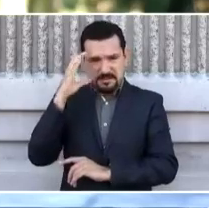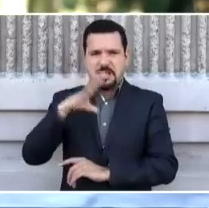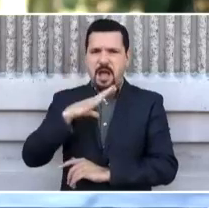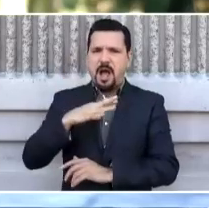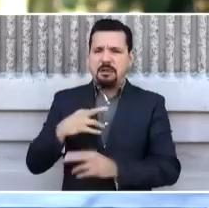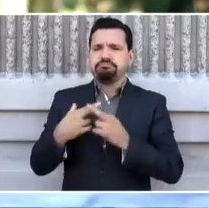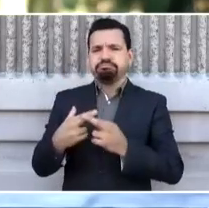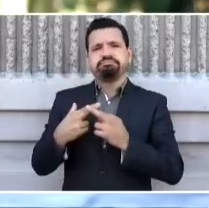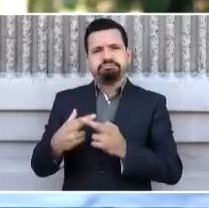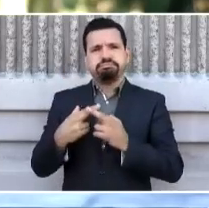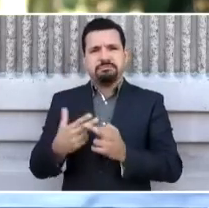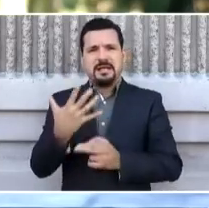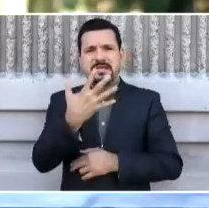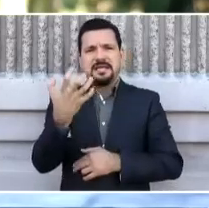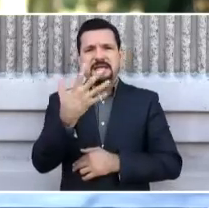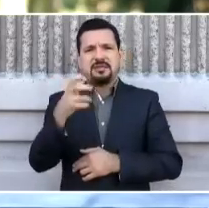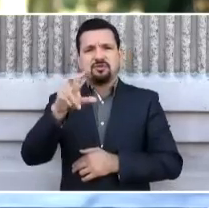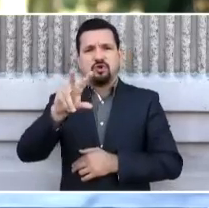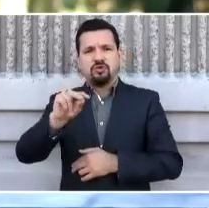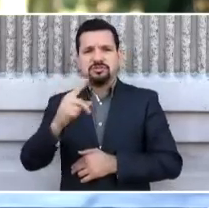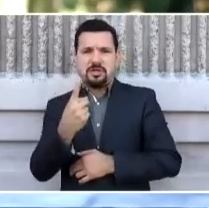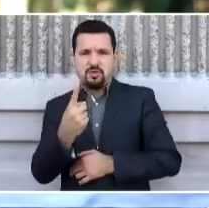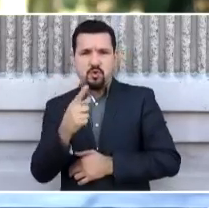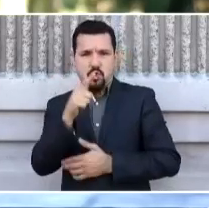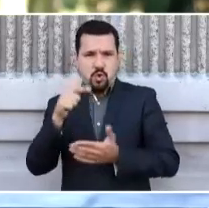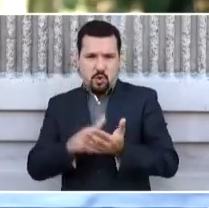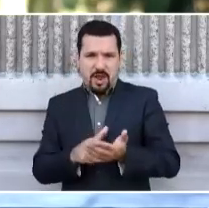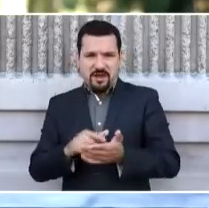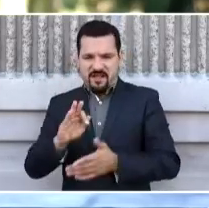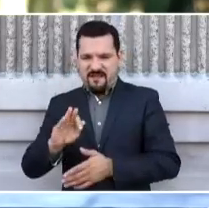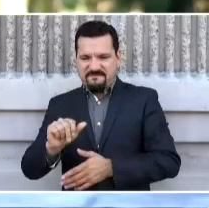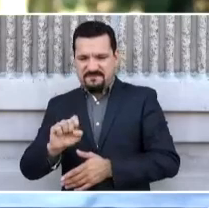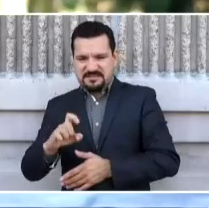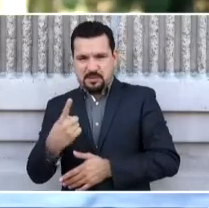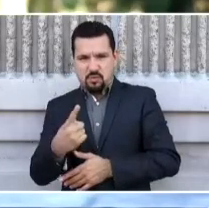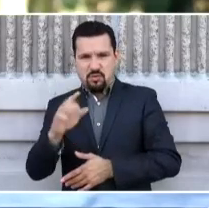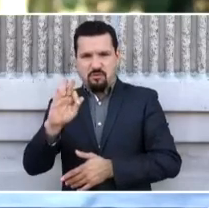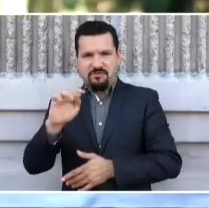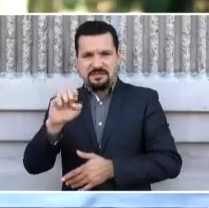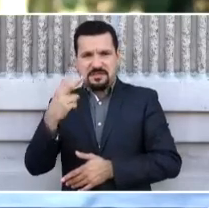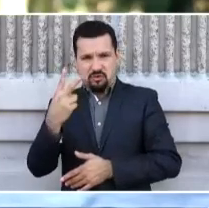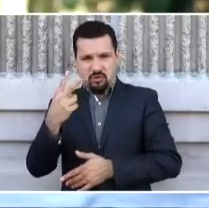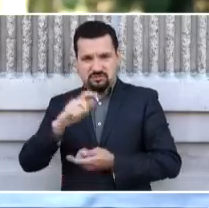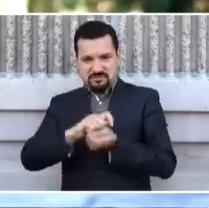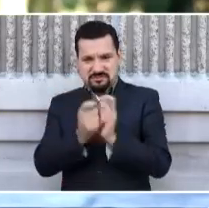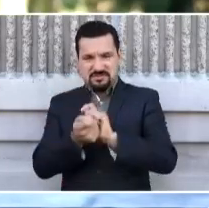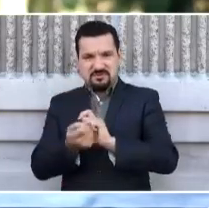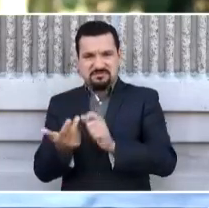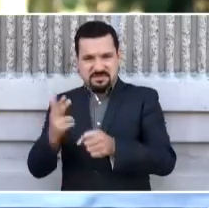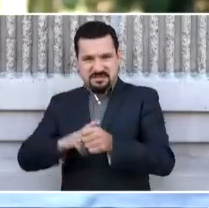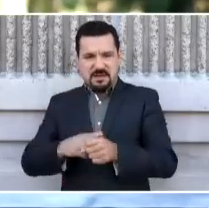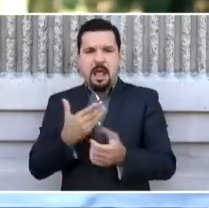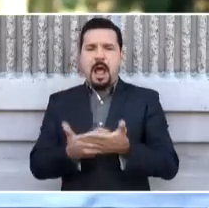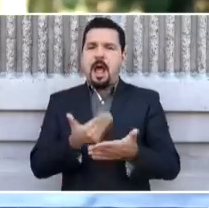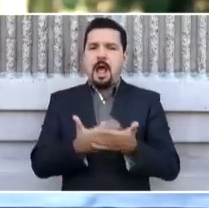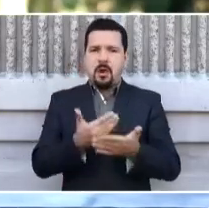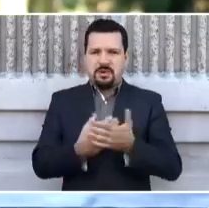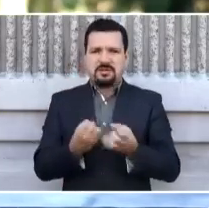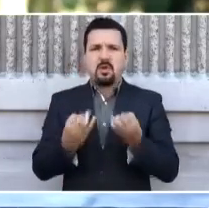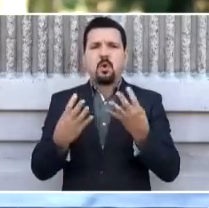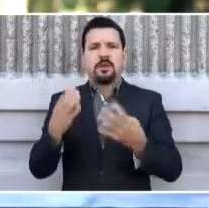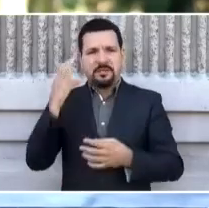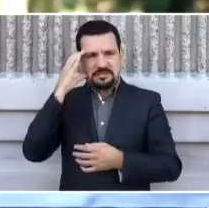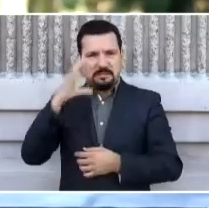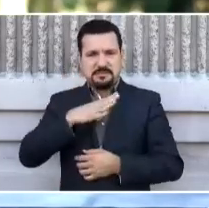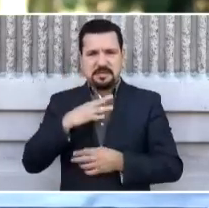de 581 en la fase 1 y en la fase 2 del plan de reconversión. En la actualidad,